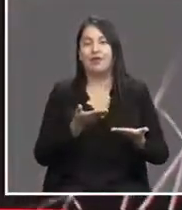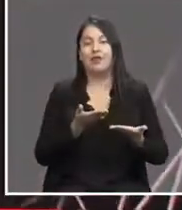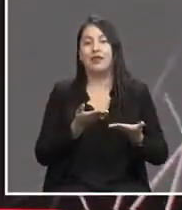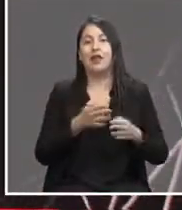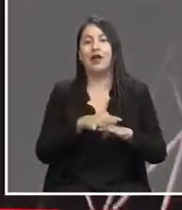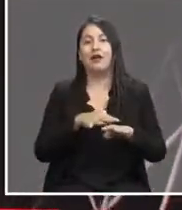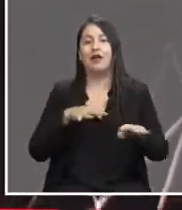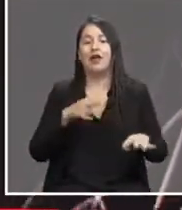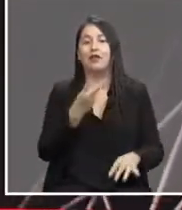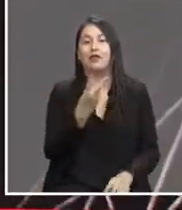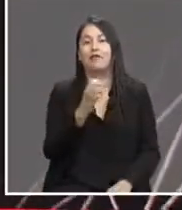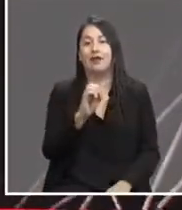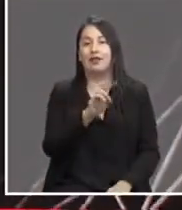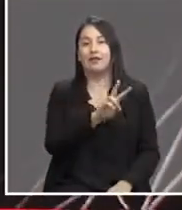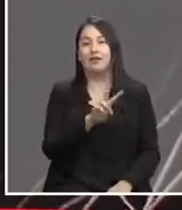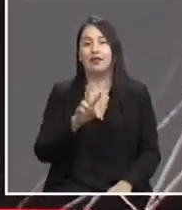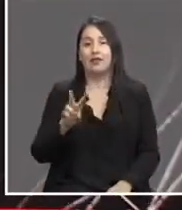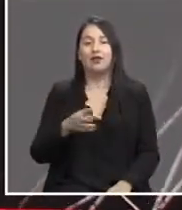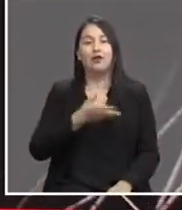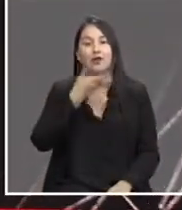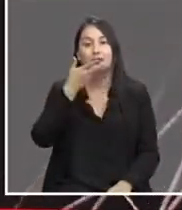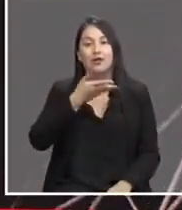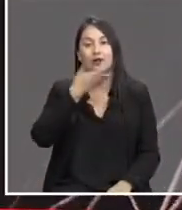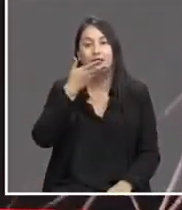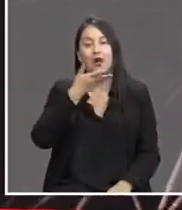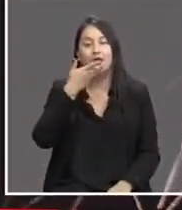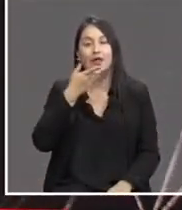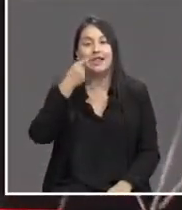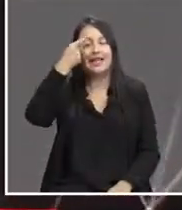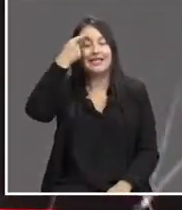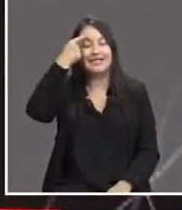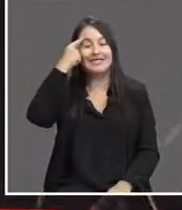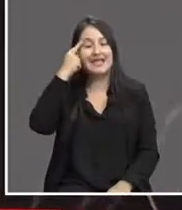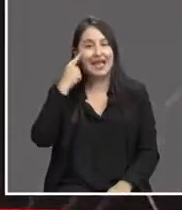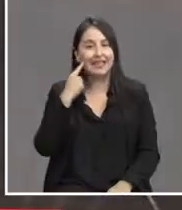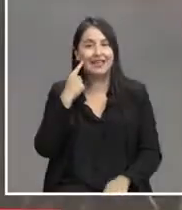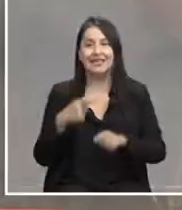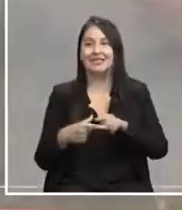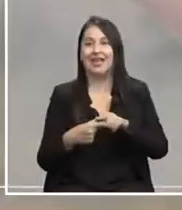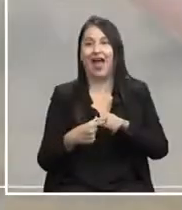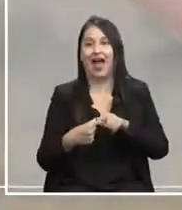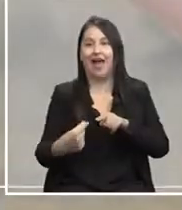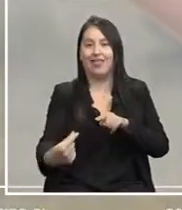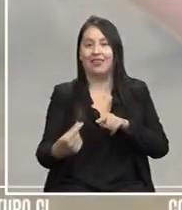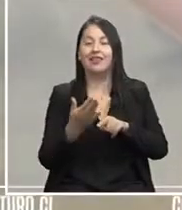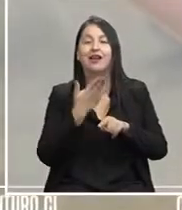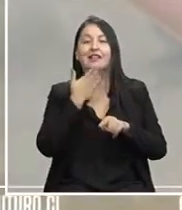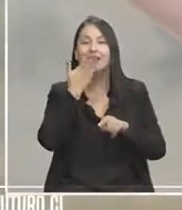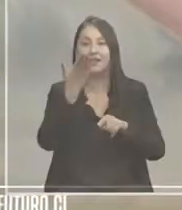Sharon Robinson con su charla, Cicatrices Antárticas.